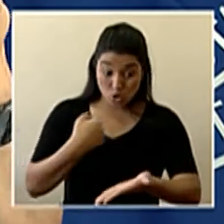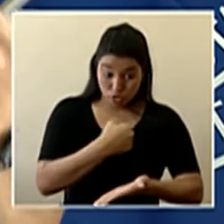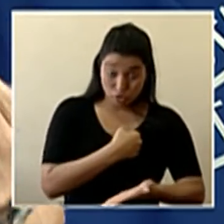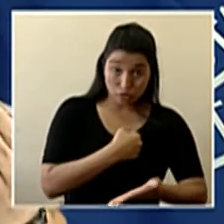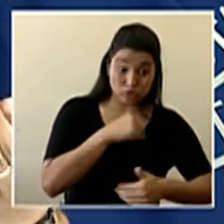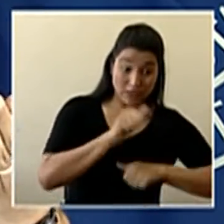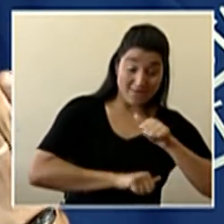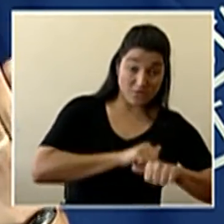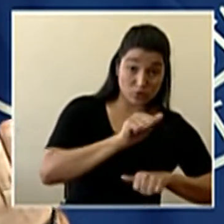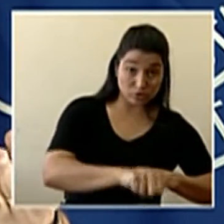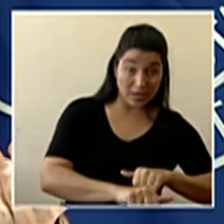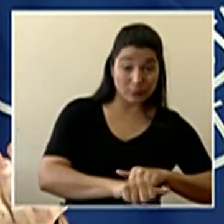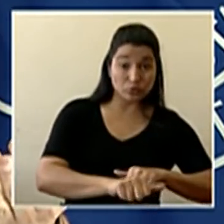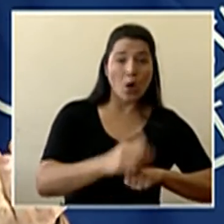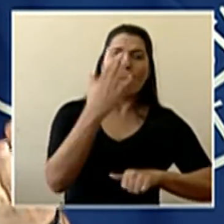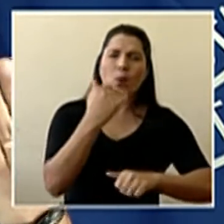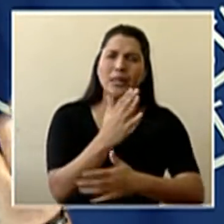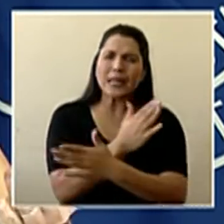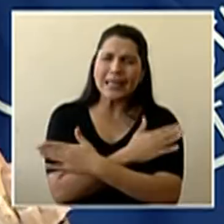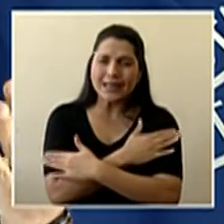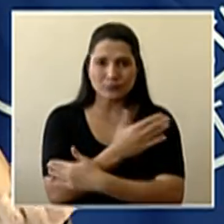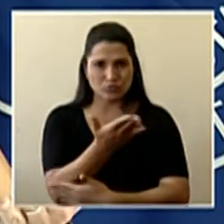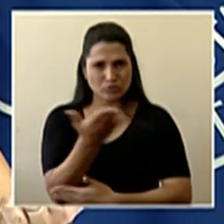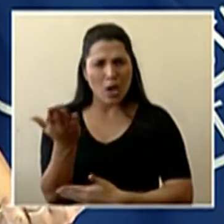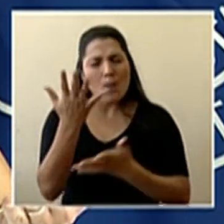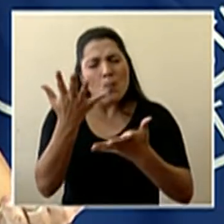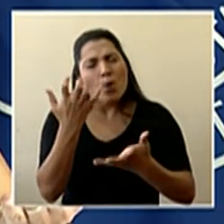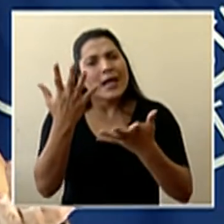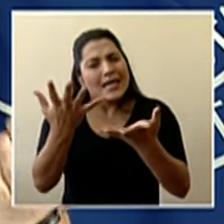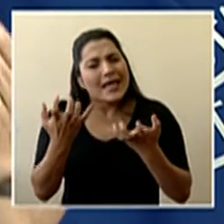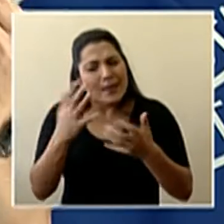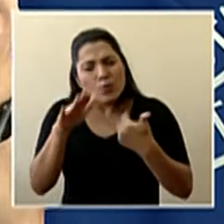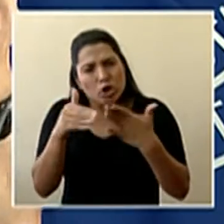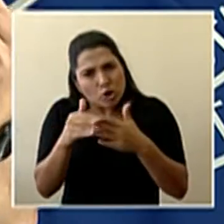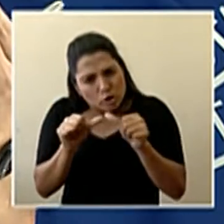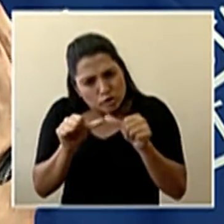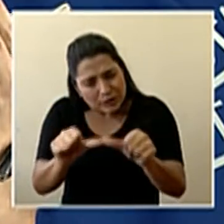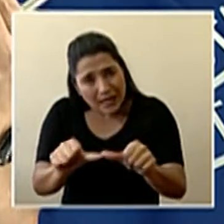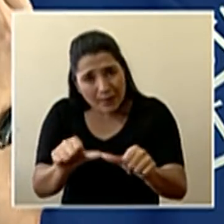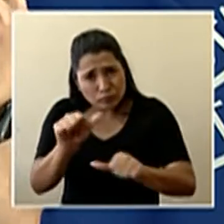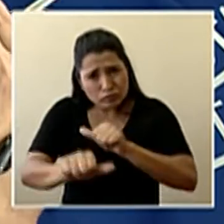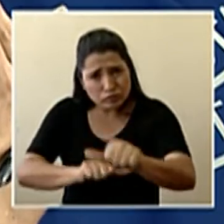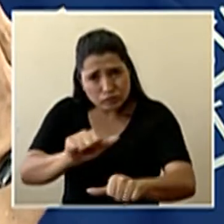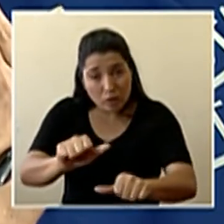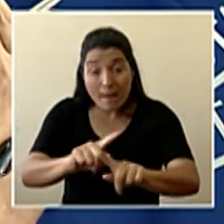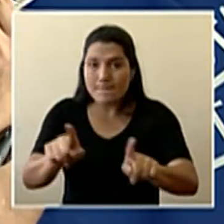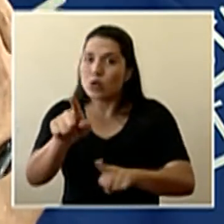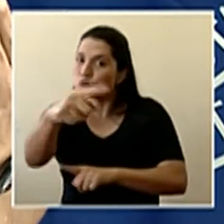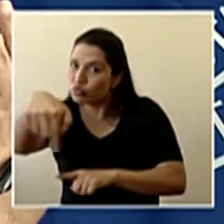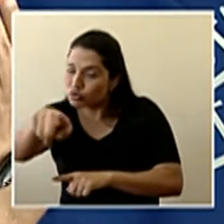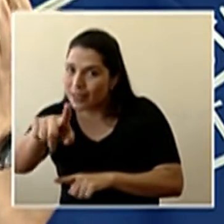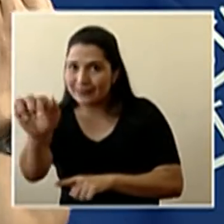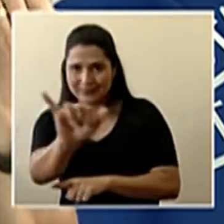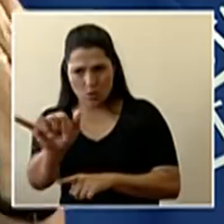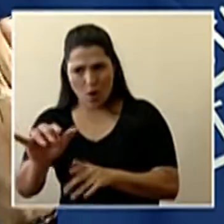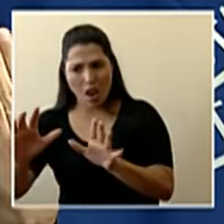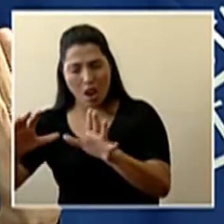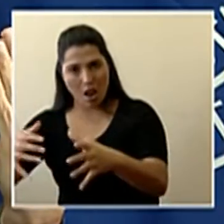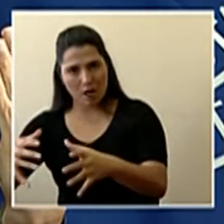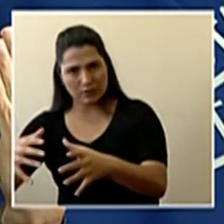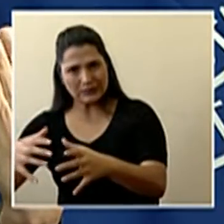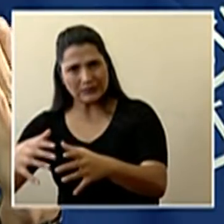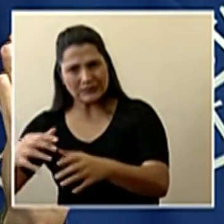esfuerzo porque los queremos, porque queremos que todos salgamos adelante, pero ustedes pueden hacer un esfuerzo igual de fuerte para